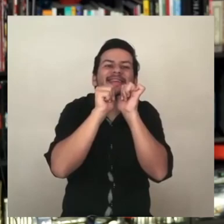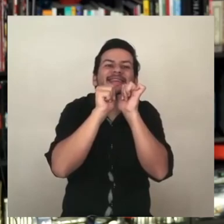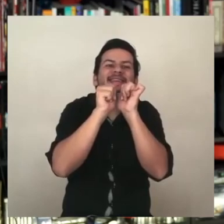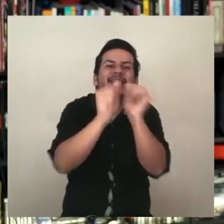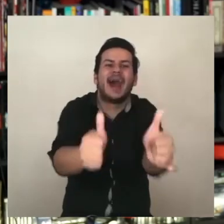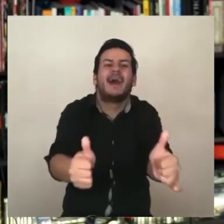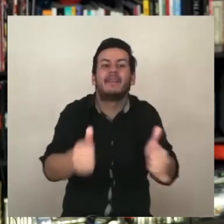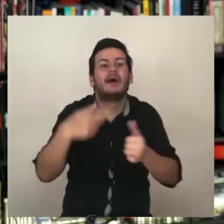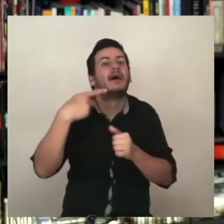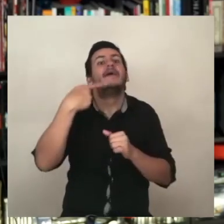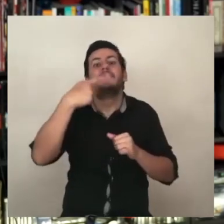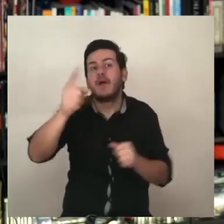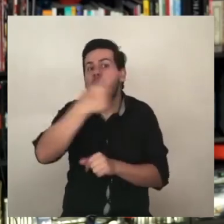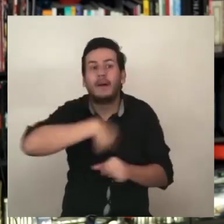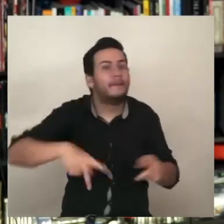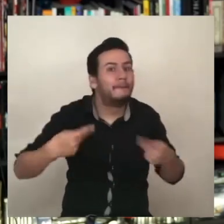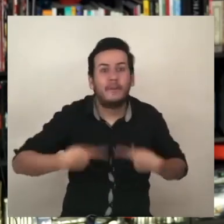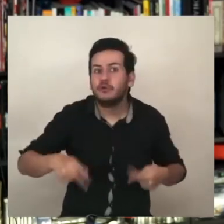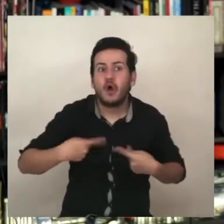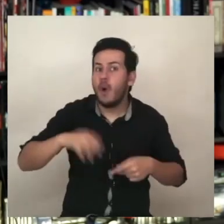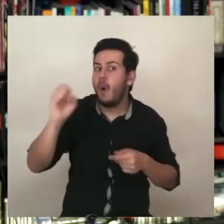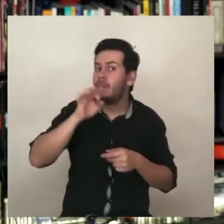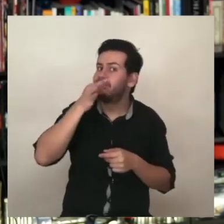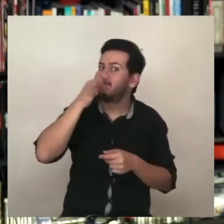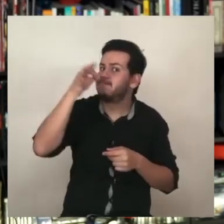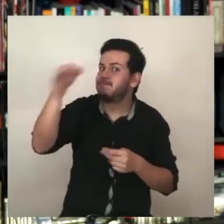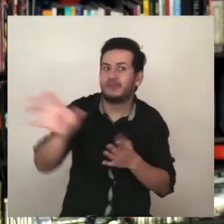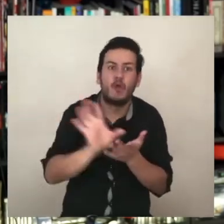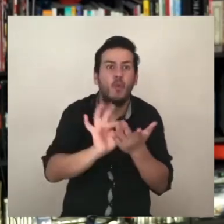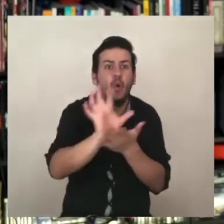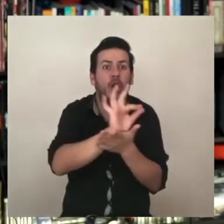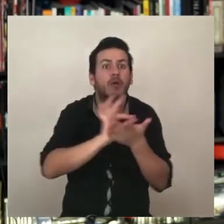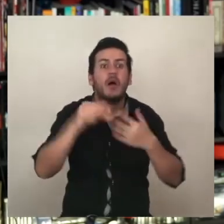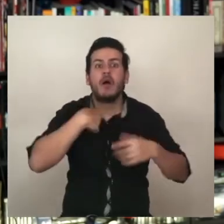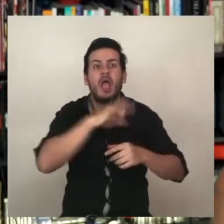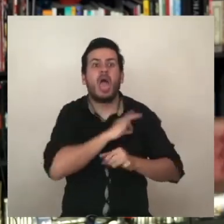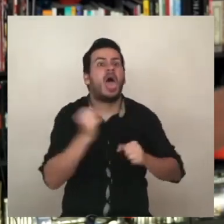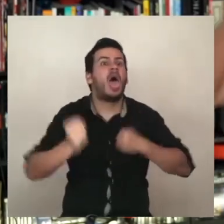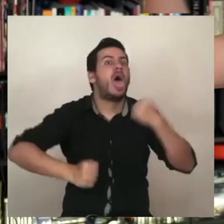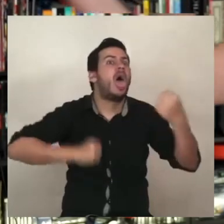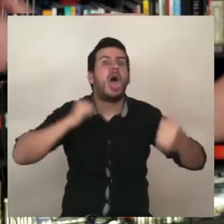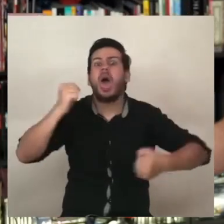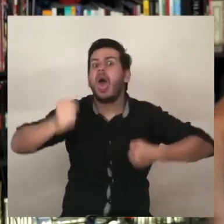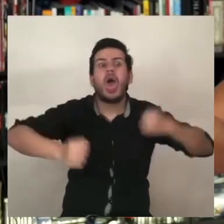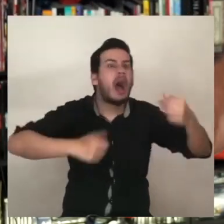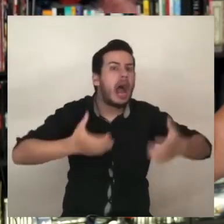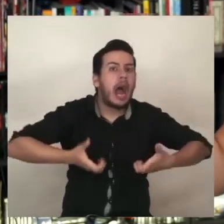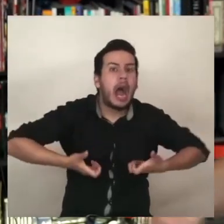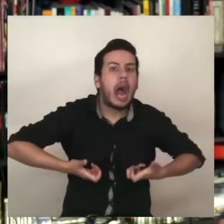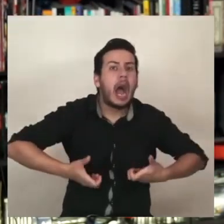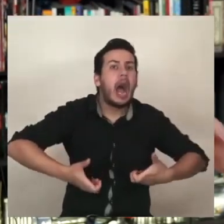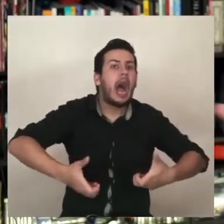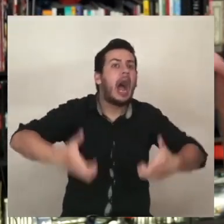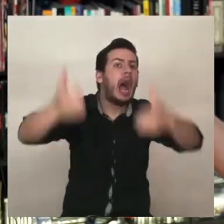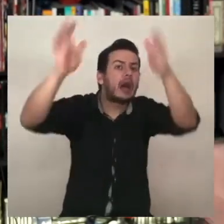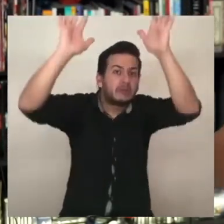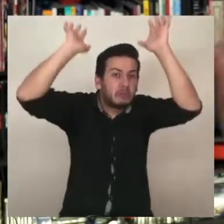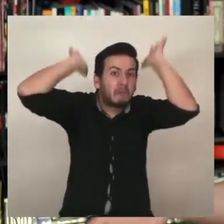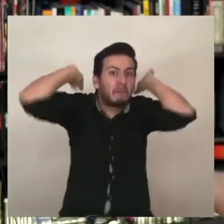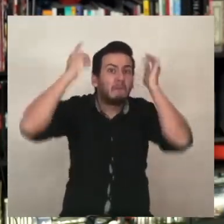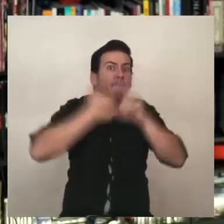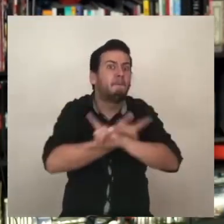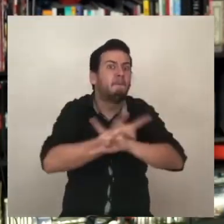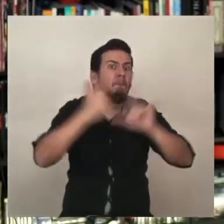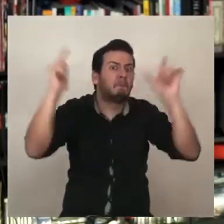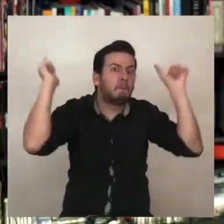Pero hay personas que parece no les notificó el tweet y decidieron salir corriendo con sus ideas a la calle a hacer, no sé, más que